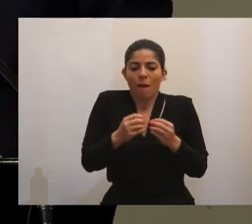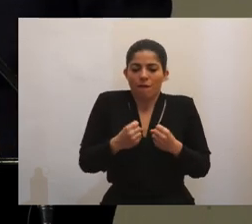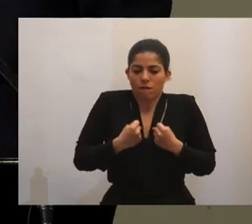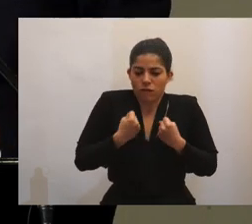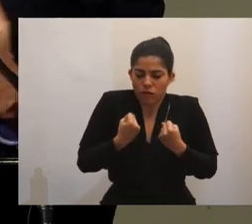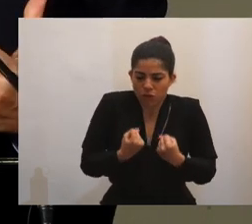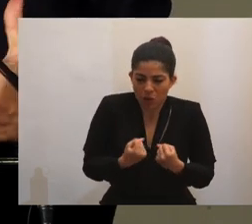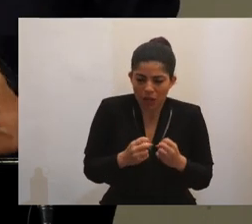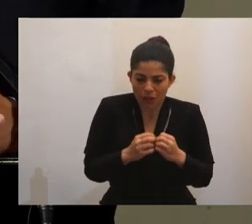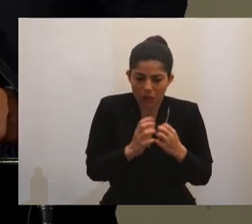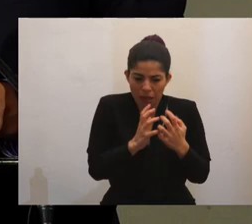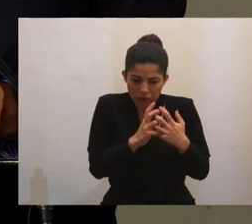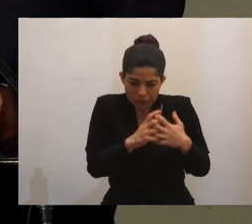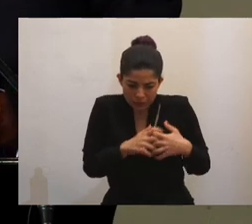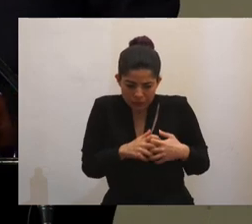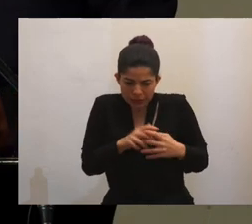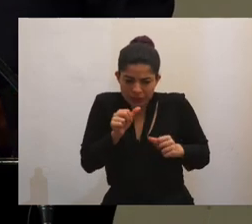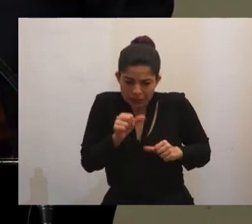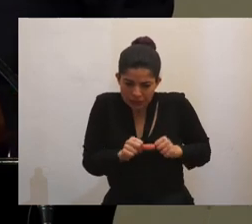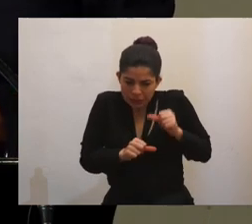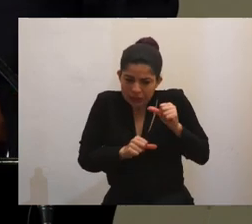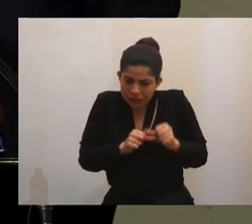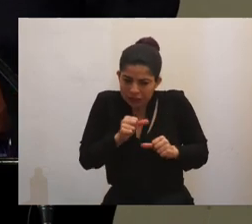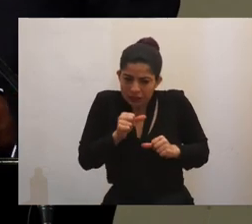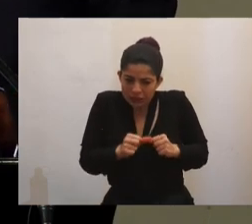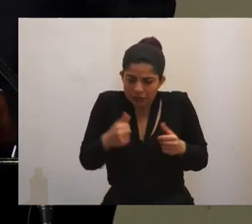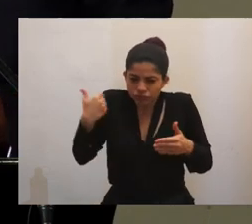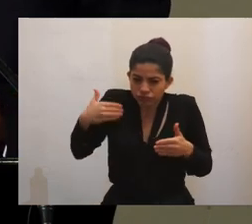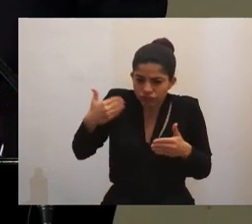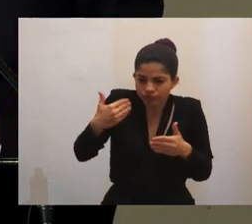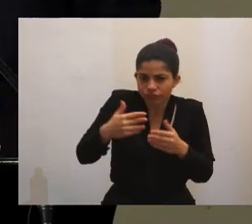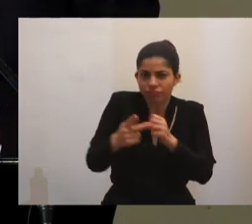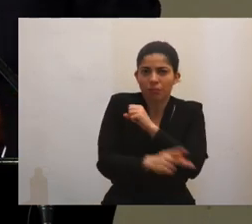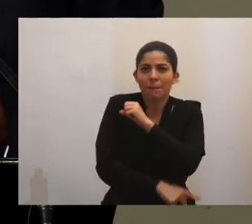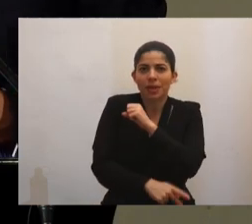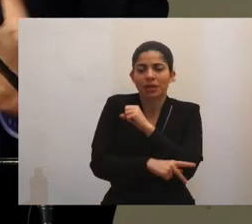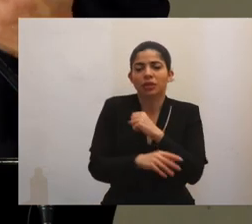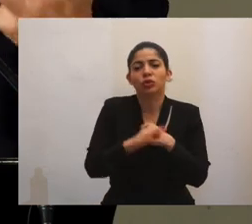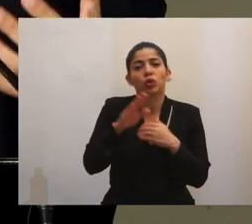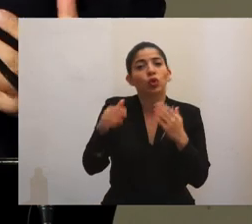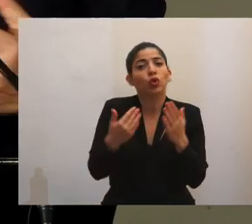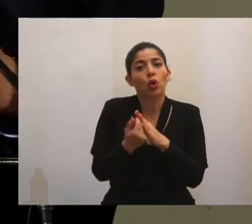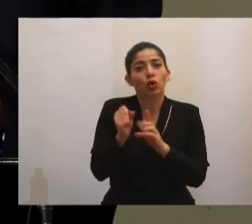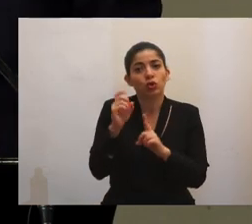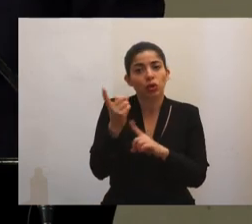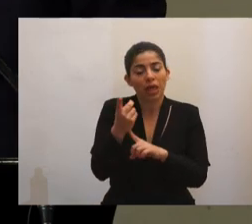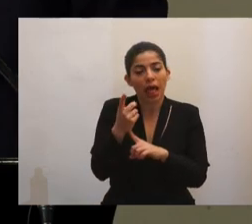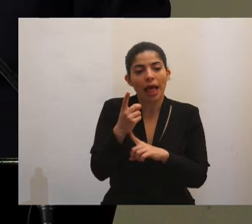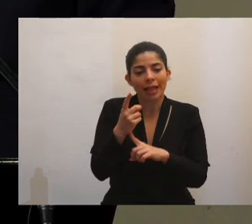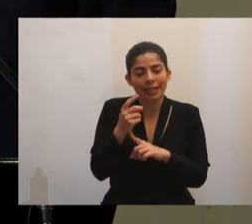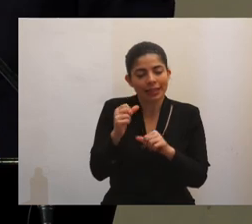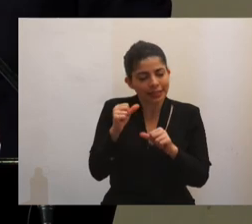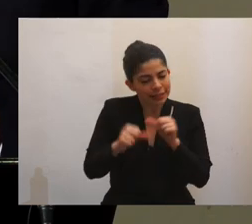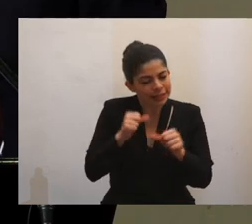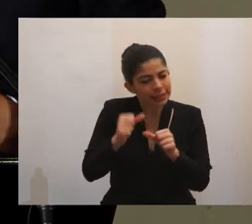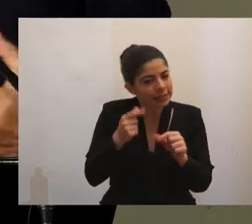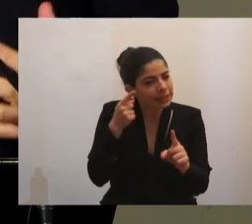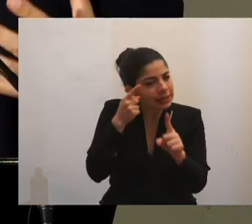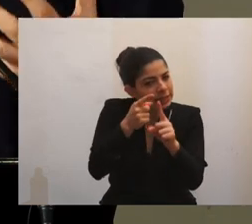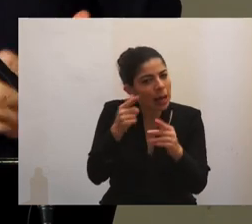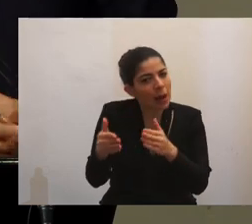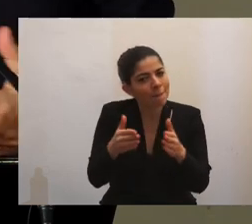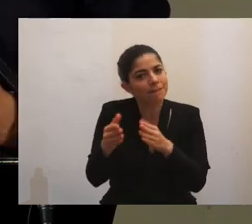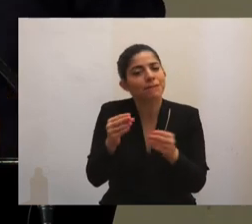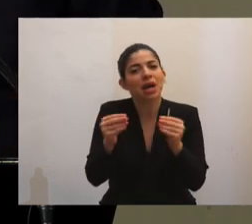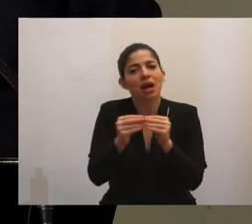sea perseverar en las apuestas que ha venido haciendo este país y toda la sociedad por avanzar hacia una ruta que sea